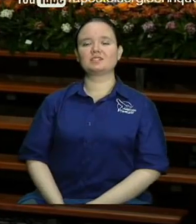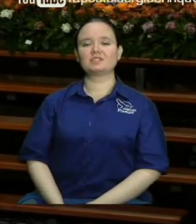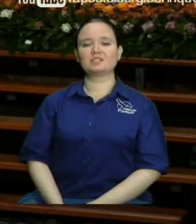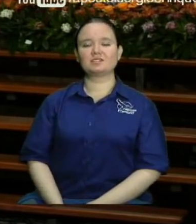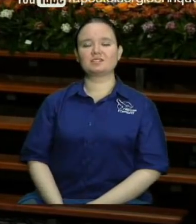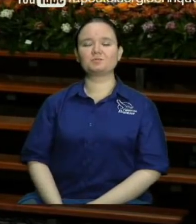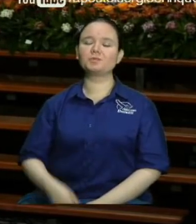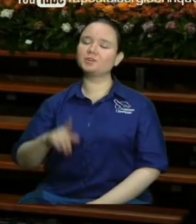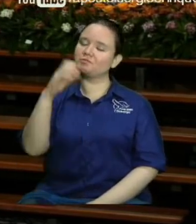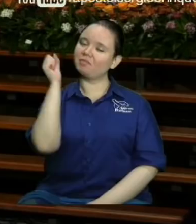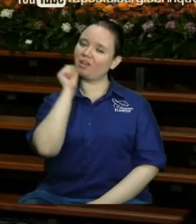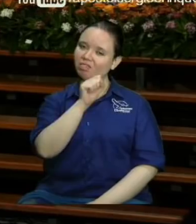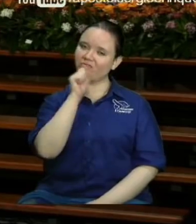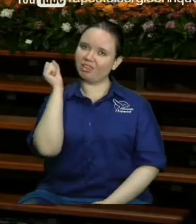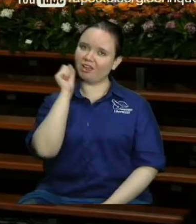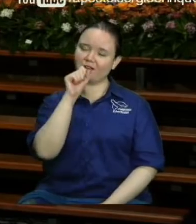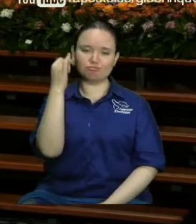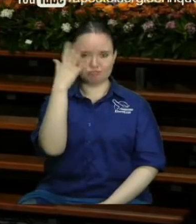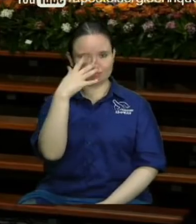pero tocaban bonito.